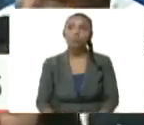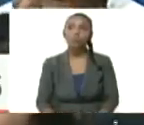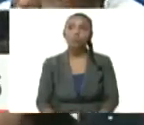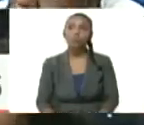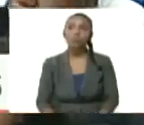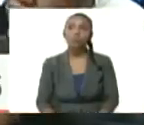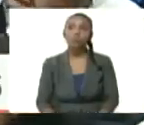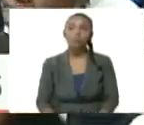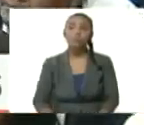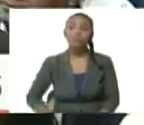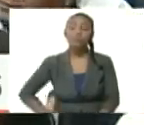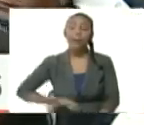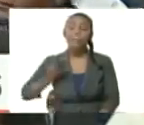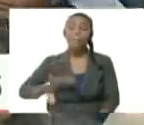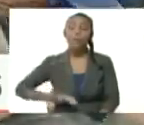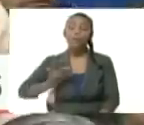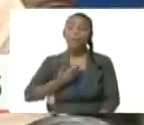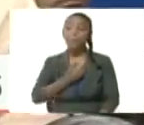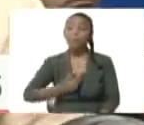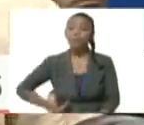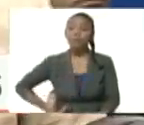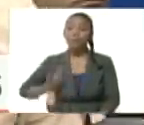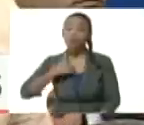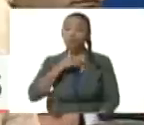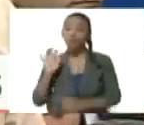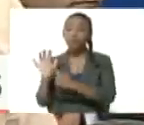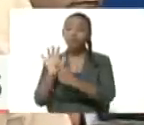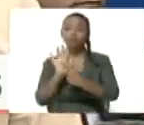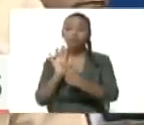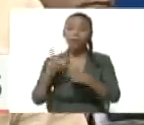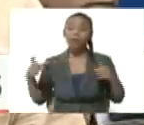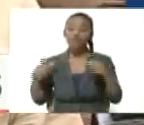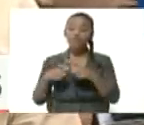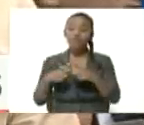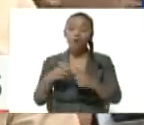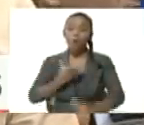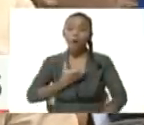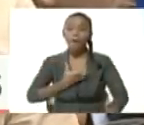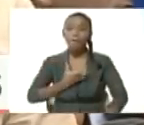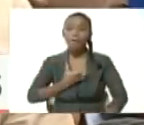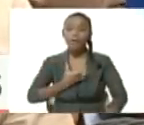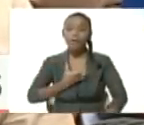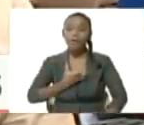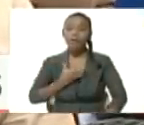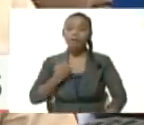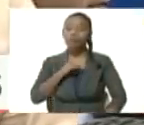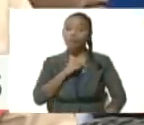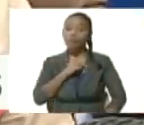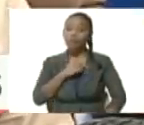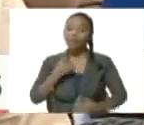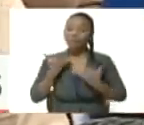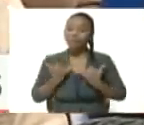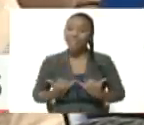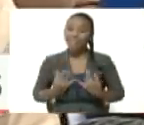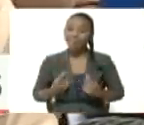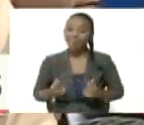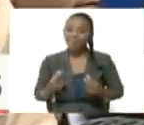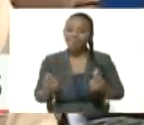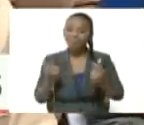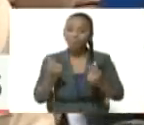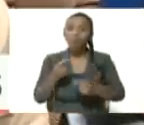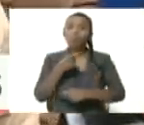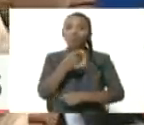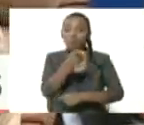Algo muy importante, presidente, que nos hemos planteado en las reuniones con los alcaldes, es que de manera inmediata usted pueda ordenar